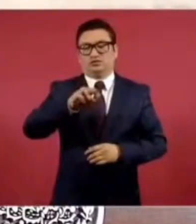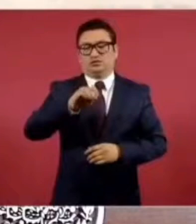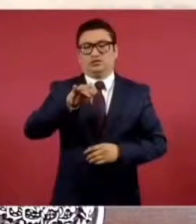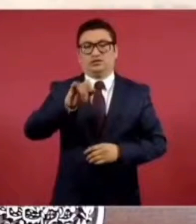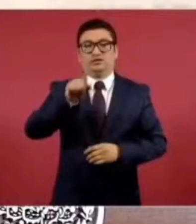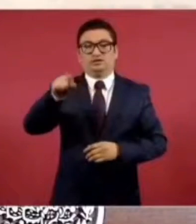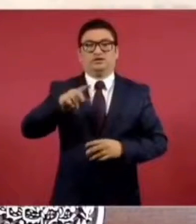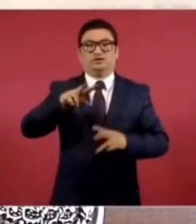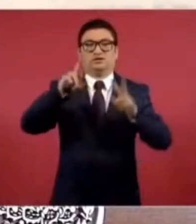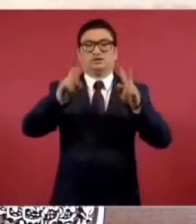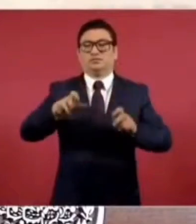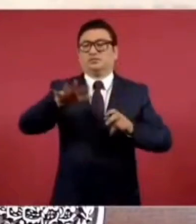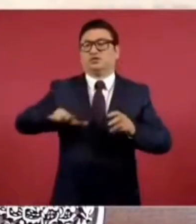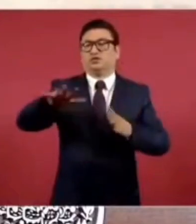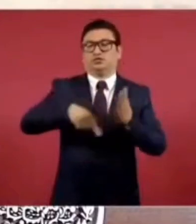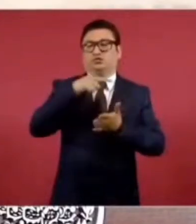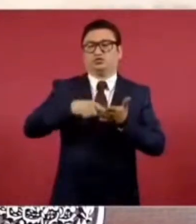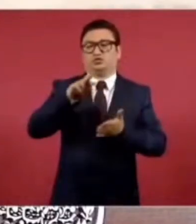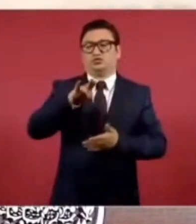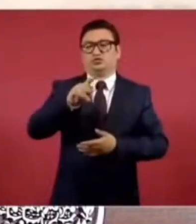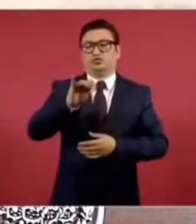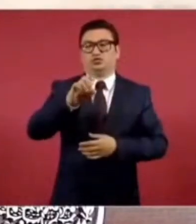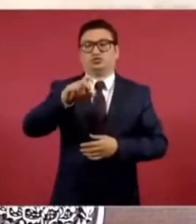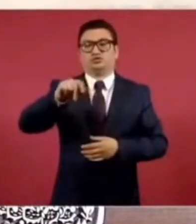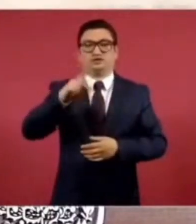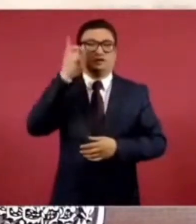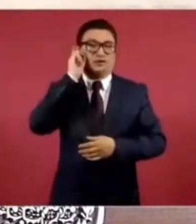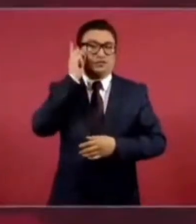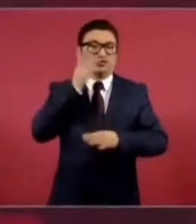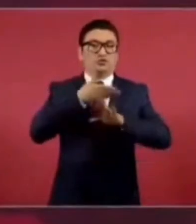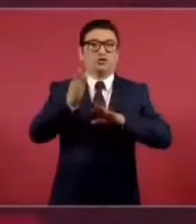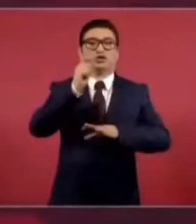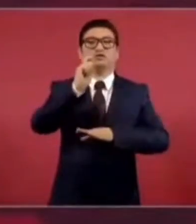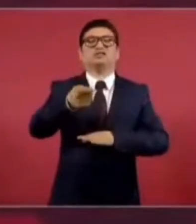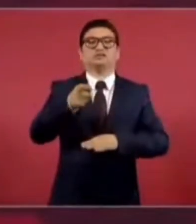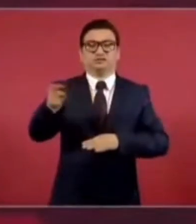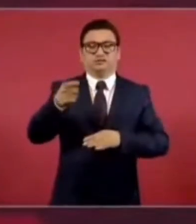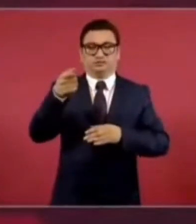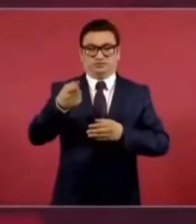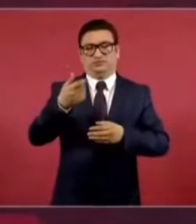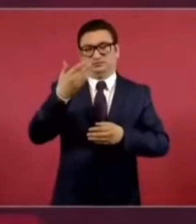del caballo blanco y era eh que iba en un